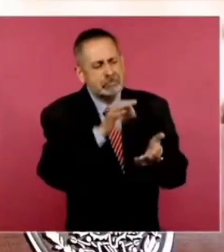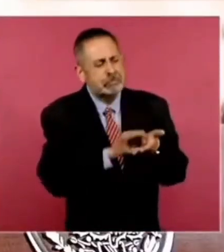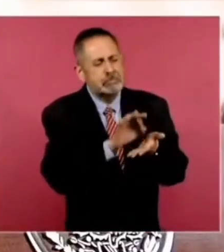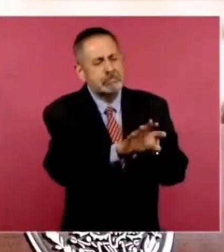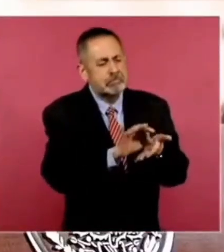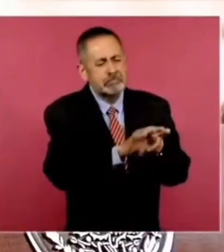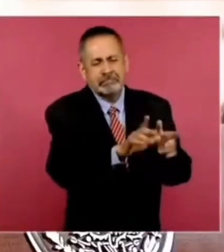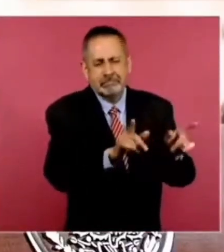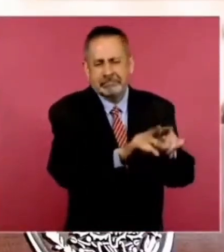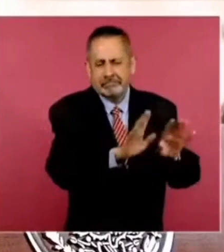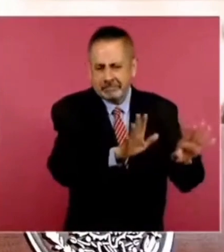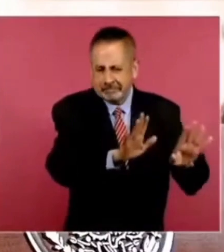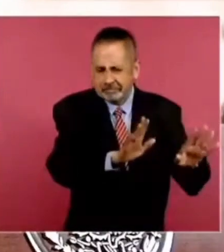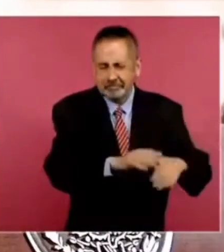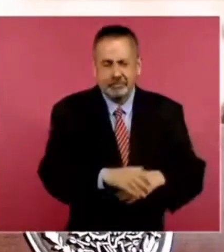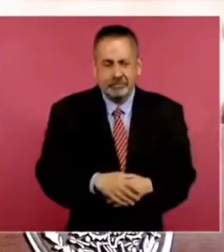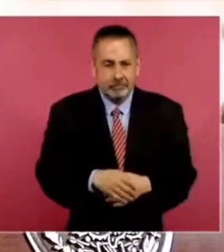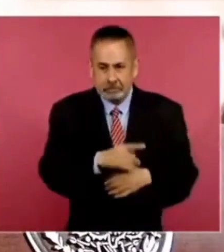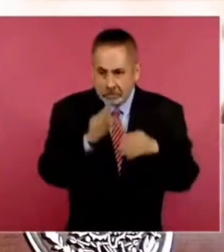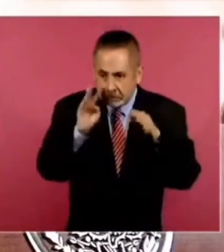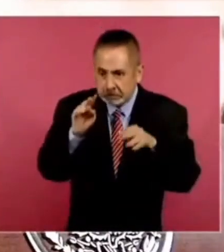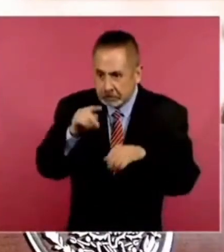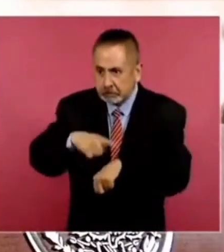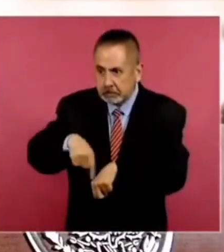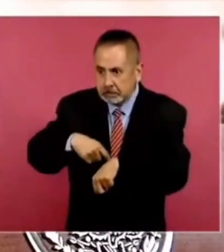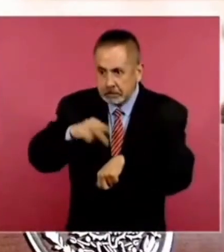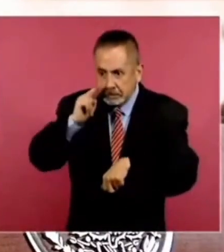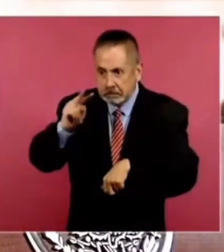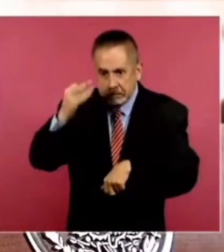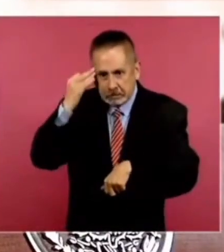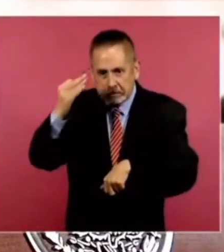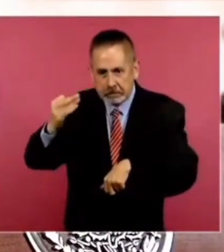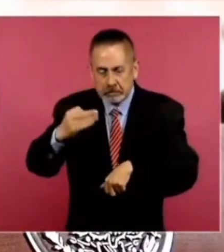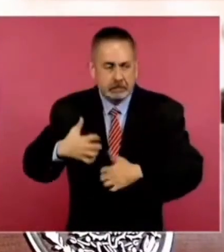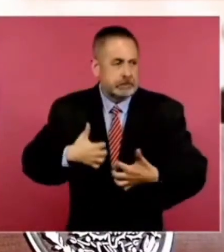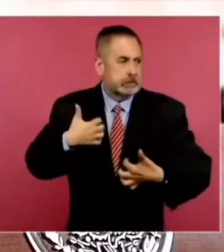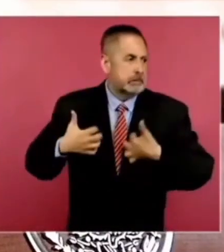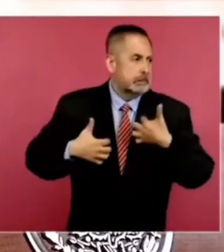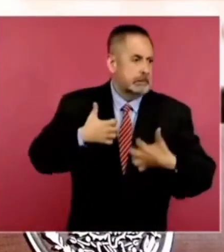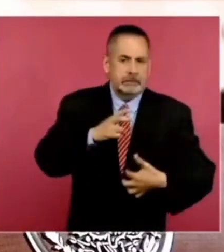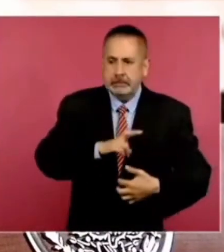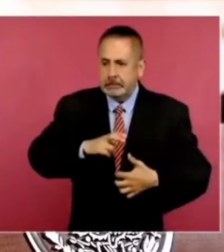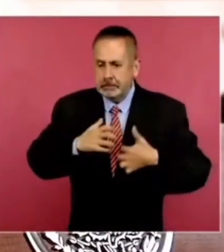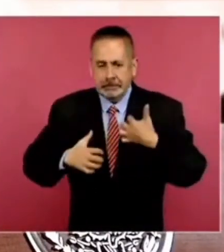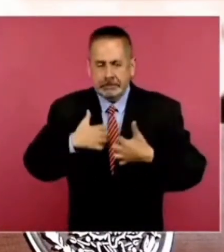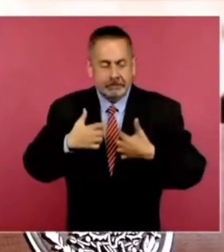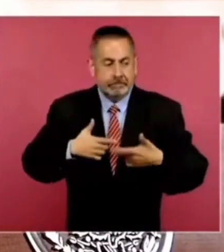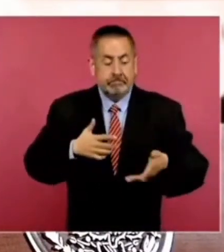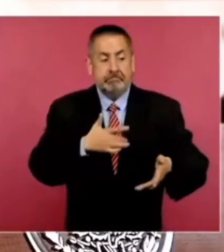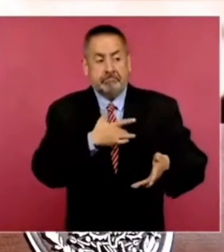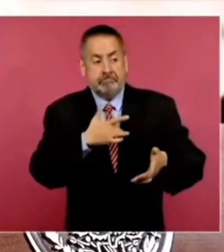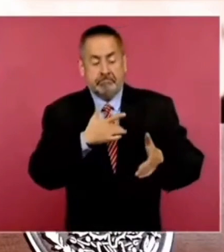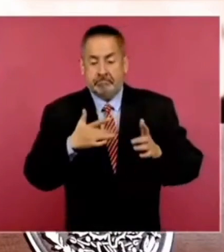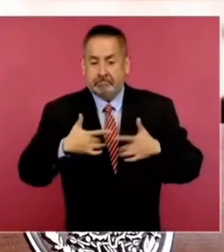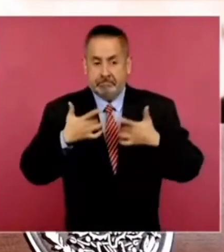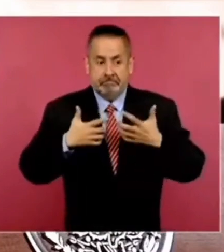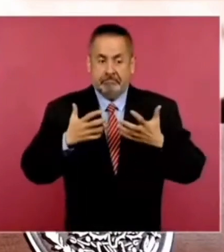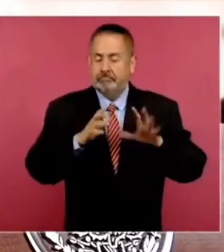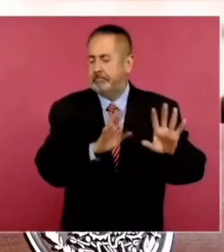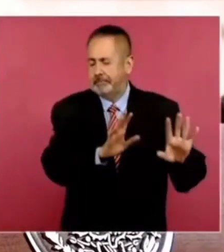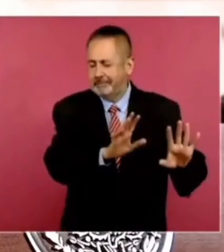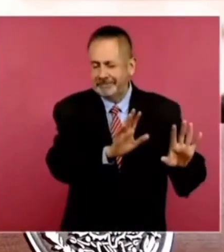Que les digan algo, pero que no estén viendo todo el tiempo, porque sí, se pueden